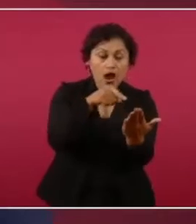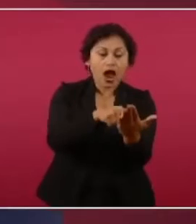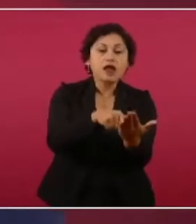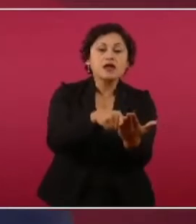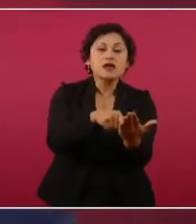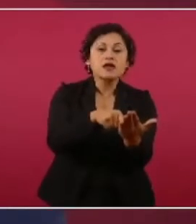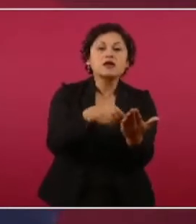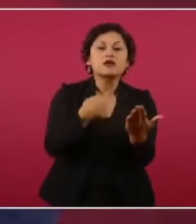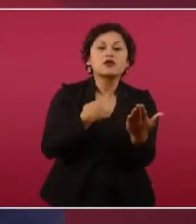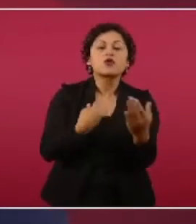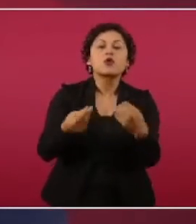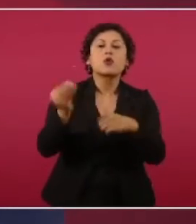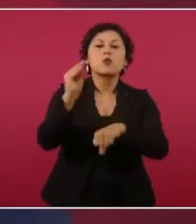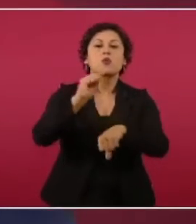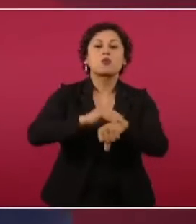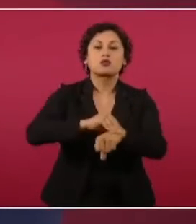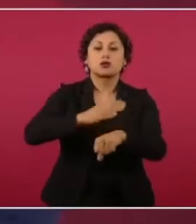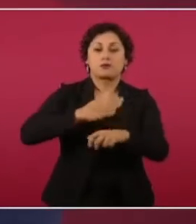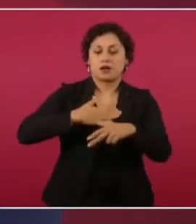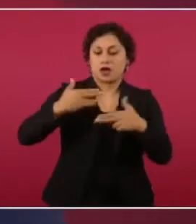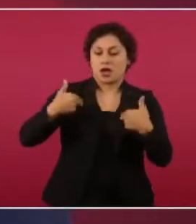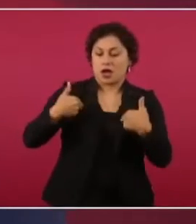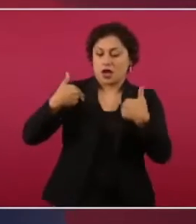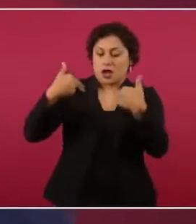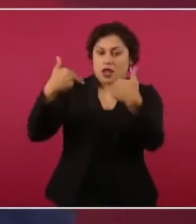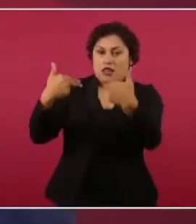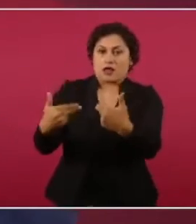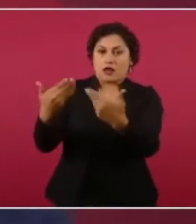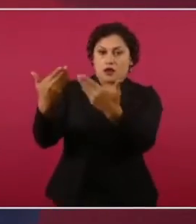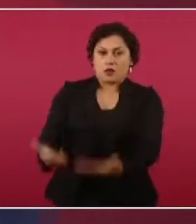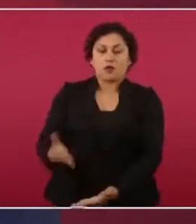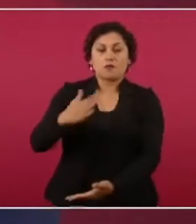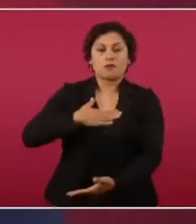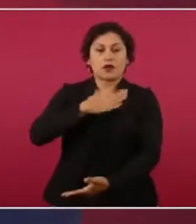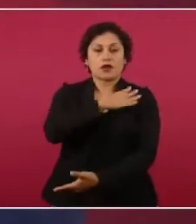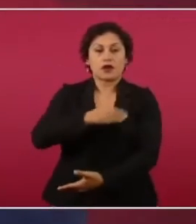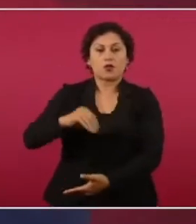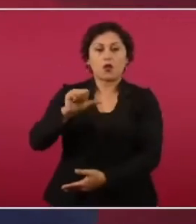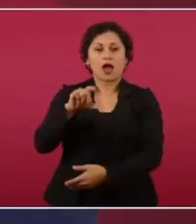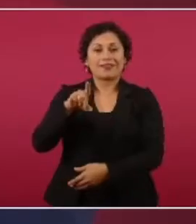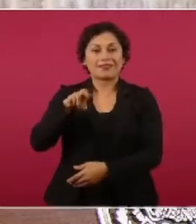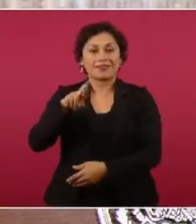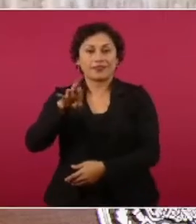político va a ser mi hijo Andrés, ¿se aparece eso?